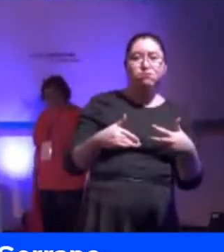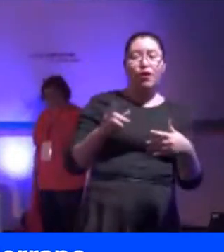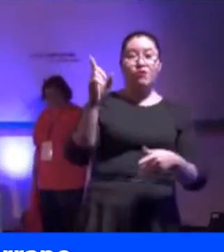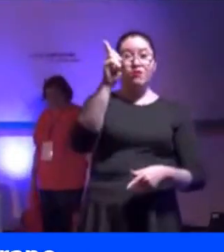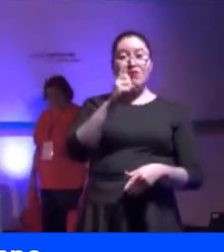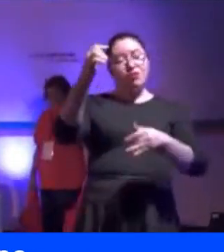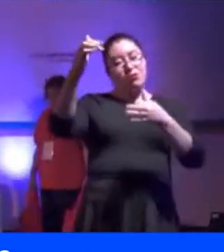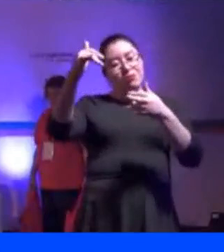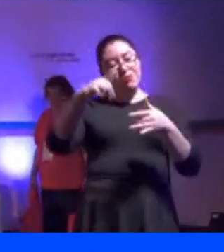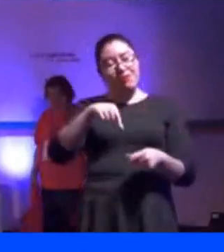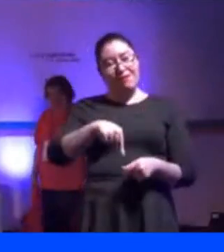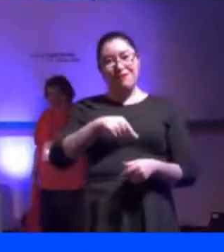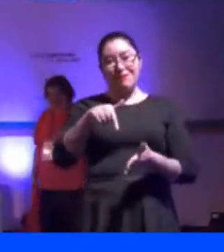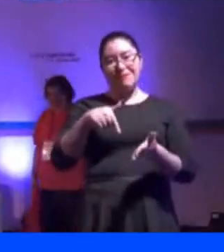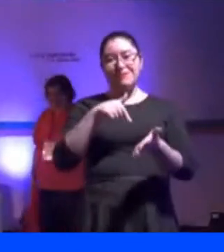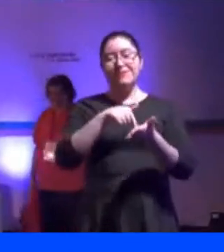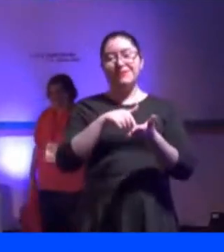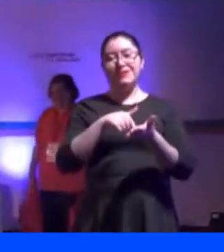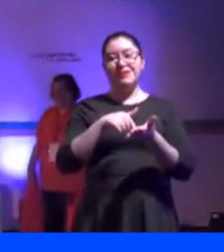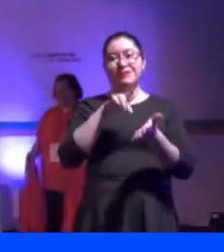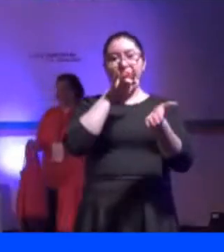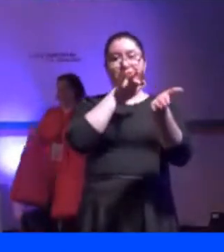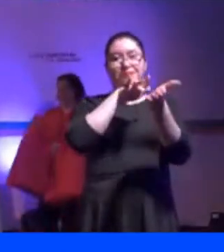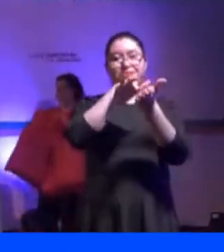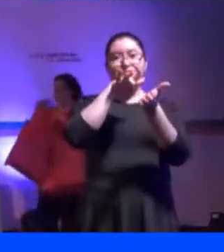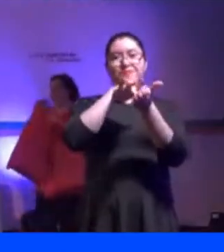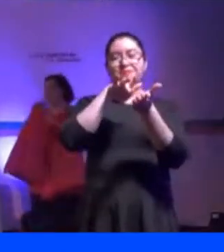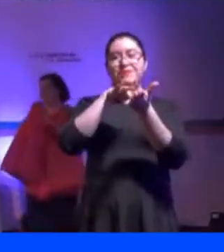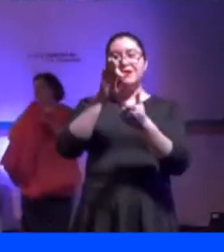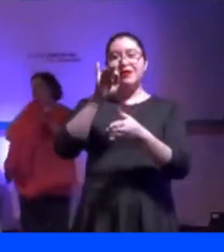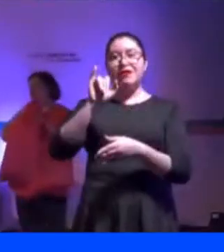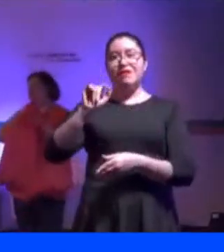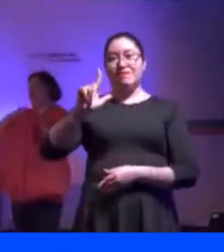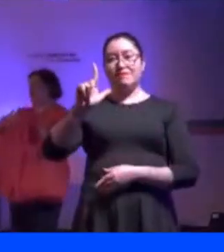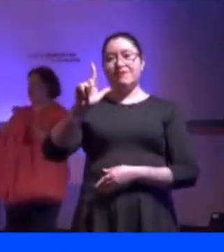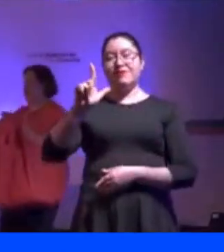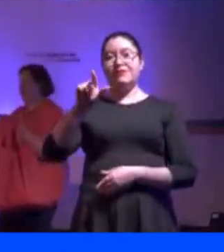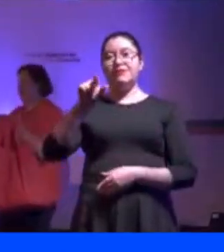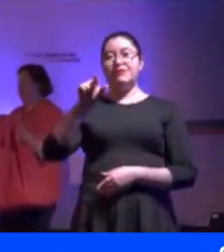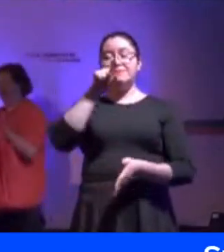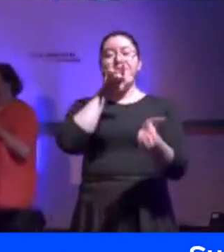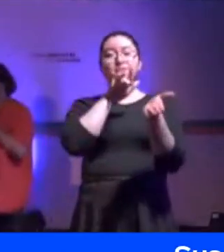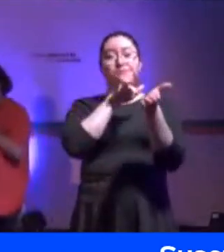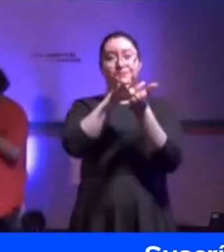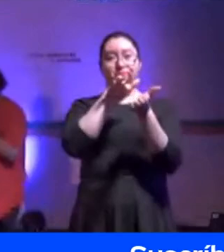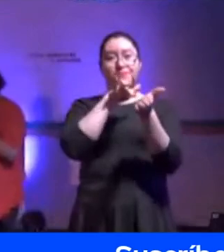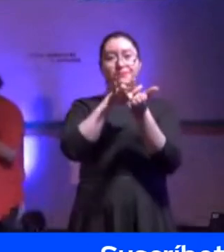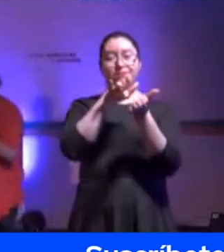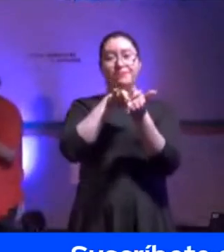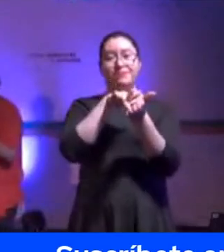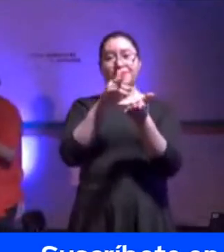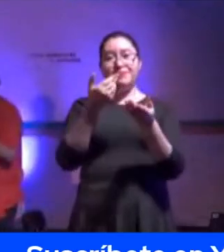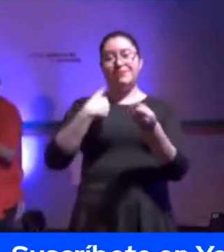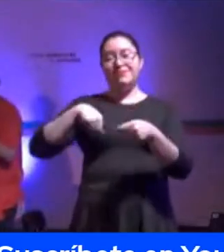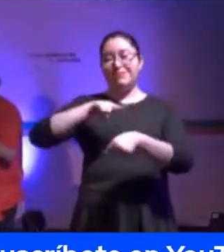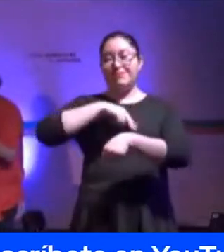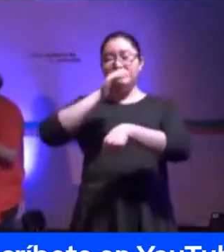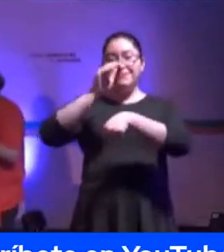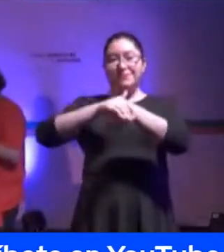domingo a apoyar la Feria del Libro y apoyar a estos sus